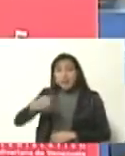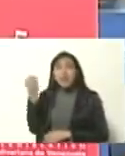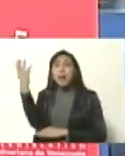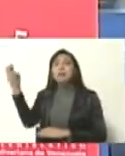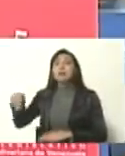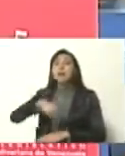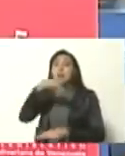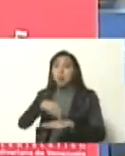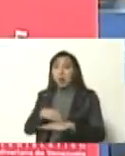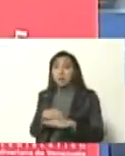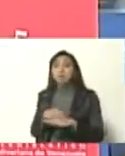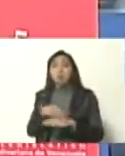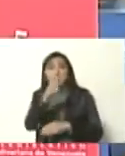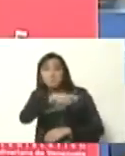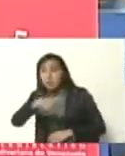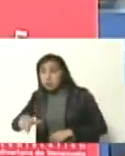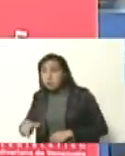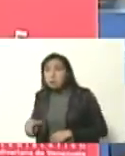Nacional.